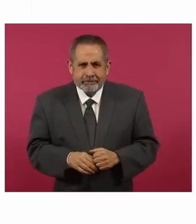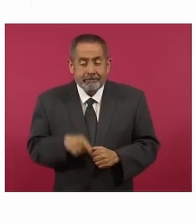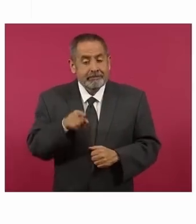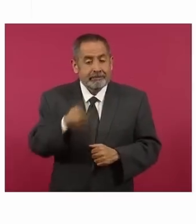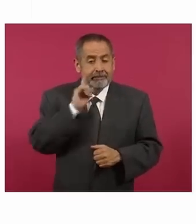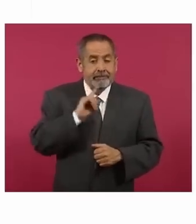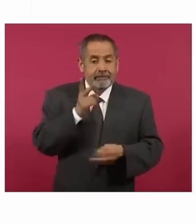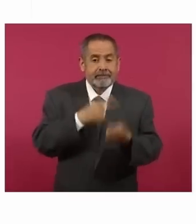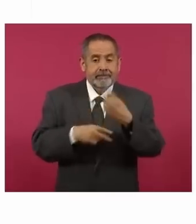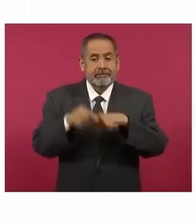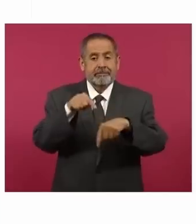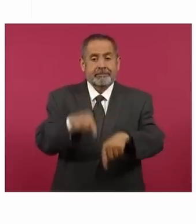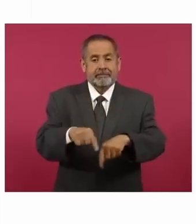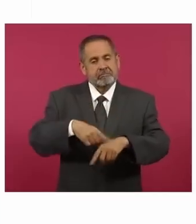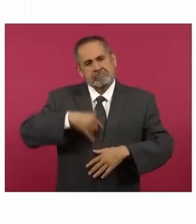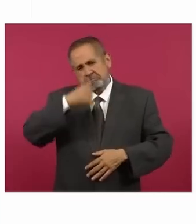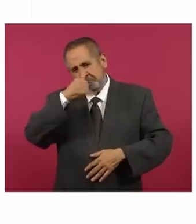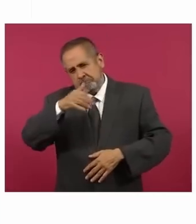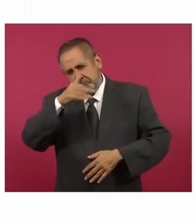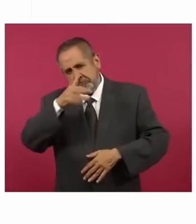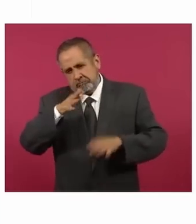a cuestionarnos.